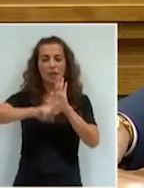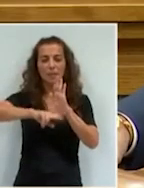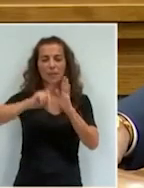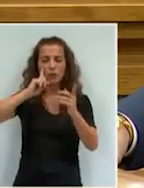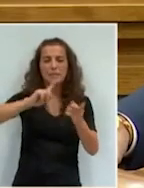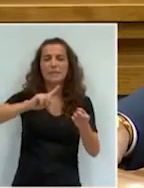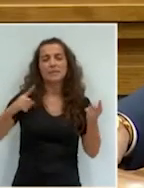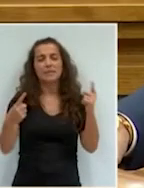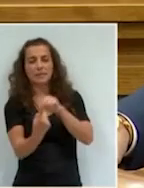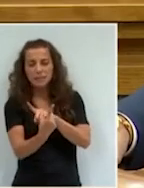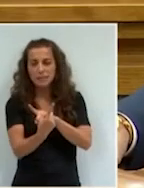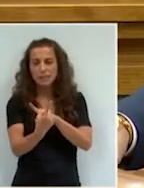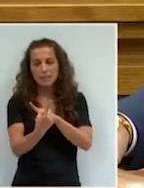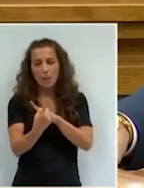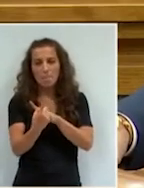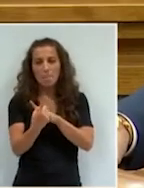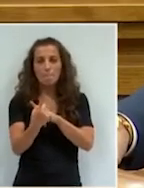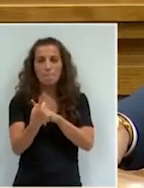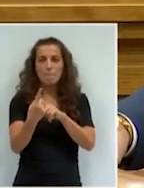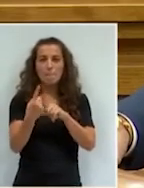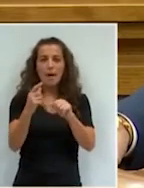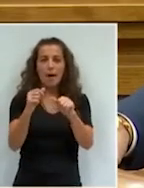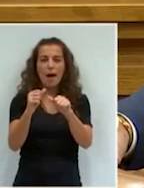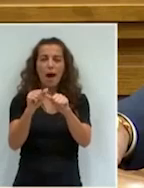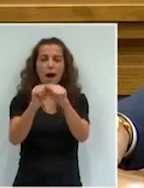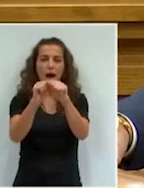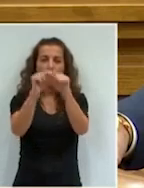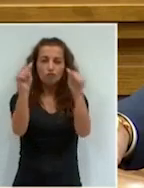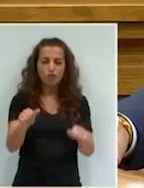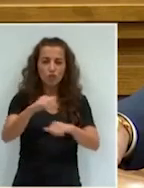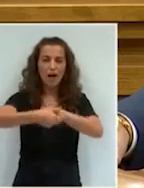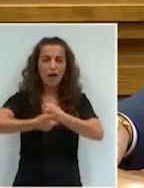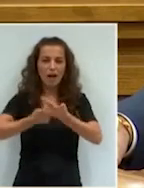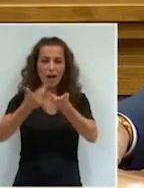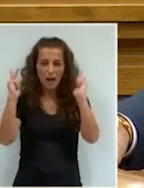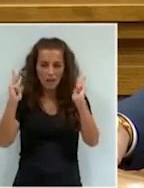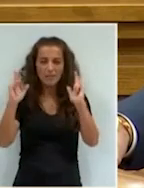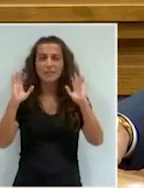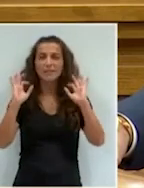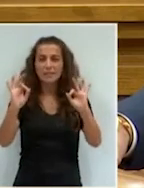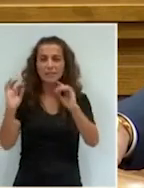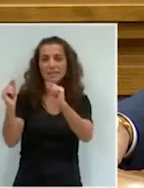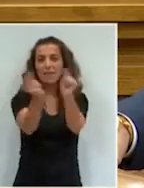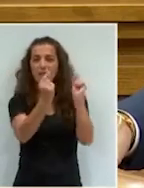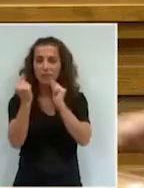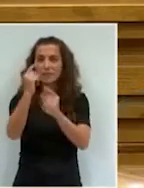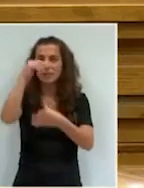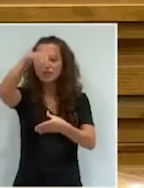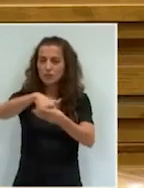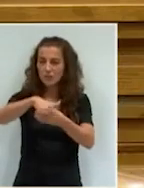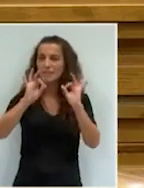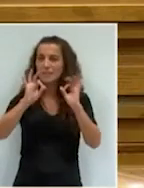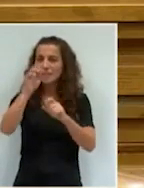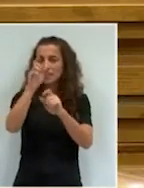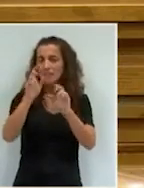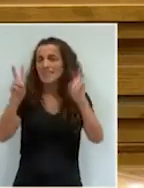recordado que el pasado jueves en el pleno de las Cortes regionales Se abordó un debate sobre financiación autonómica en el que el partido popular ponía sobre la mesa